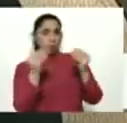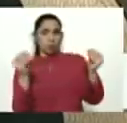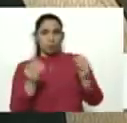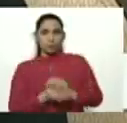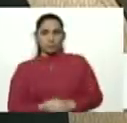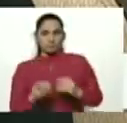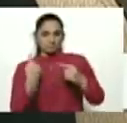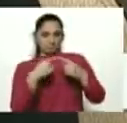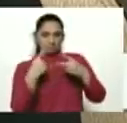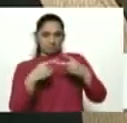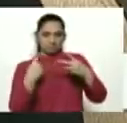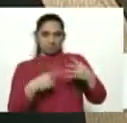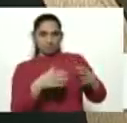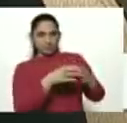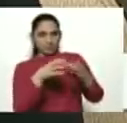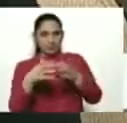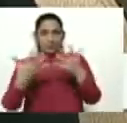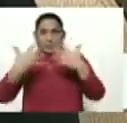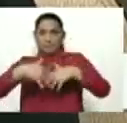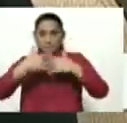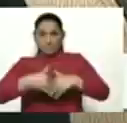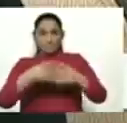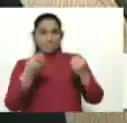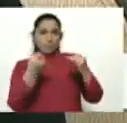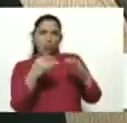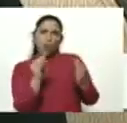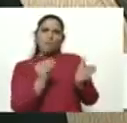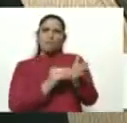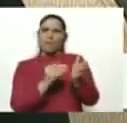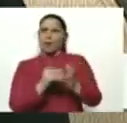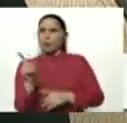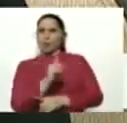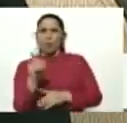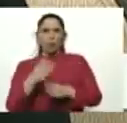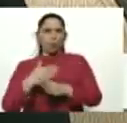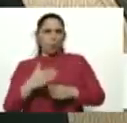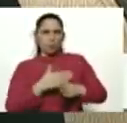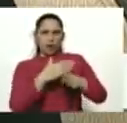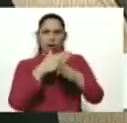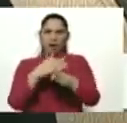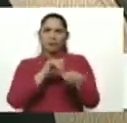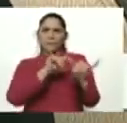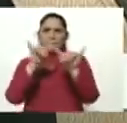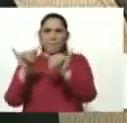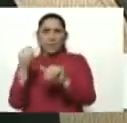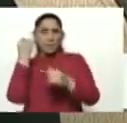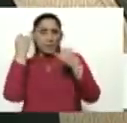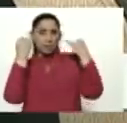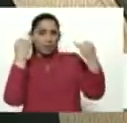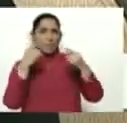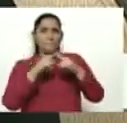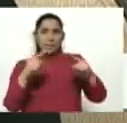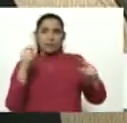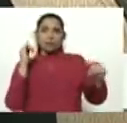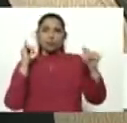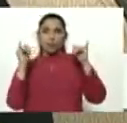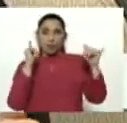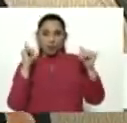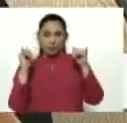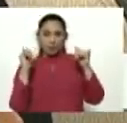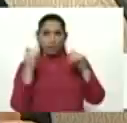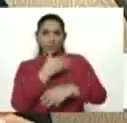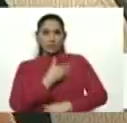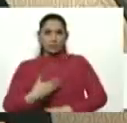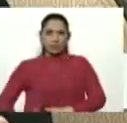con todos esos sectores que, bueno, muchas veces no comparten la misma ideología, pero celebran, presidente, todas